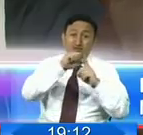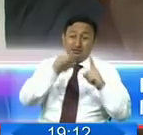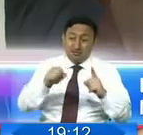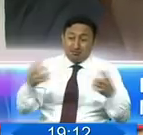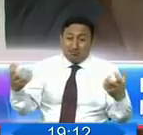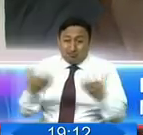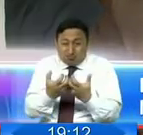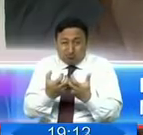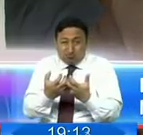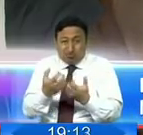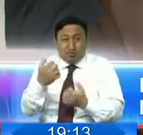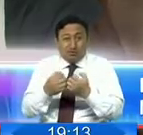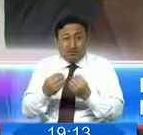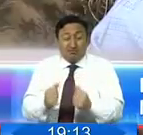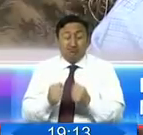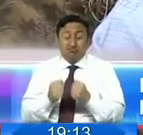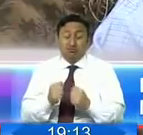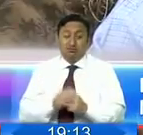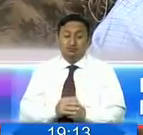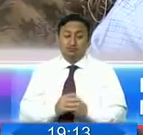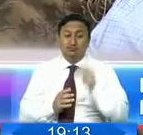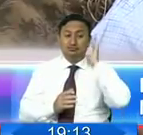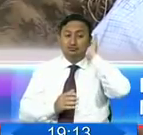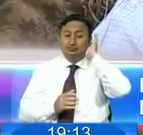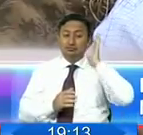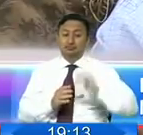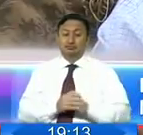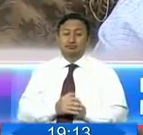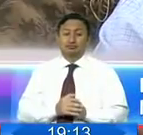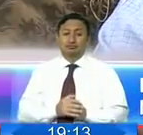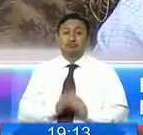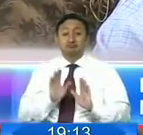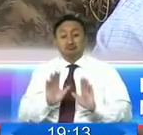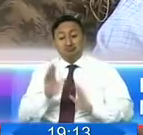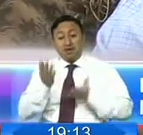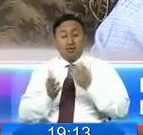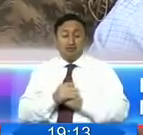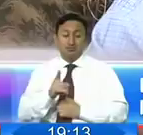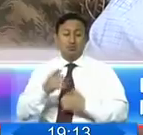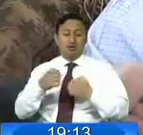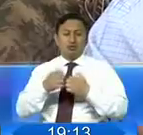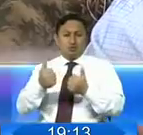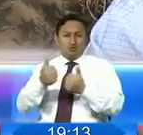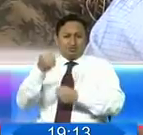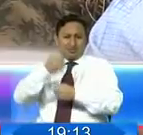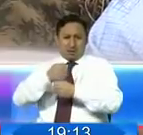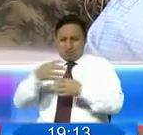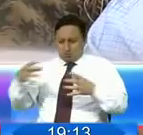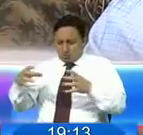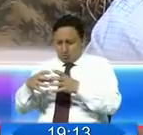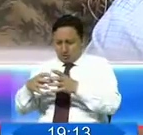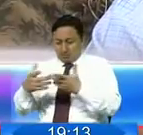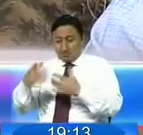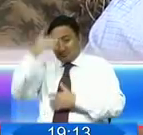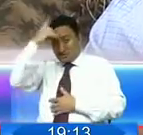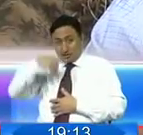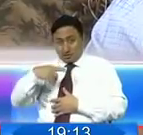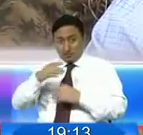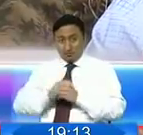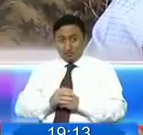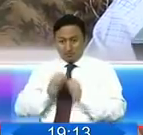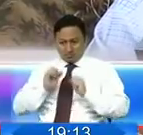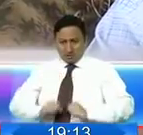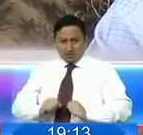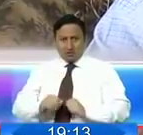bautizar más la ciudad lo con voluntad con un buen equipo de trabajo con decisión política hay que tener la